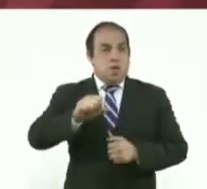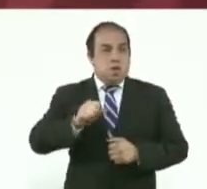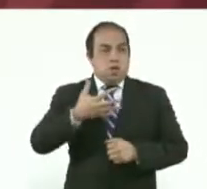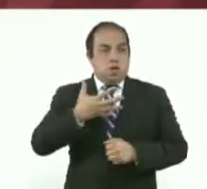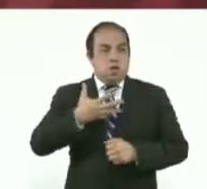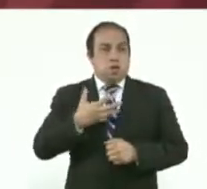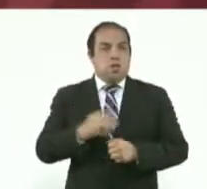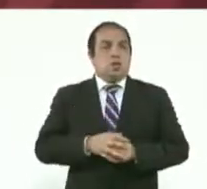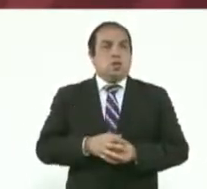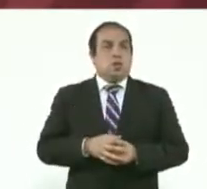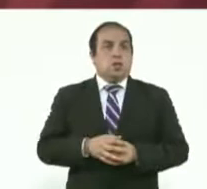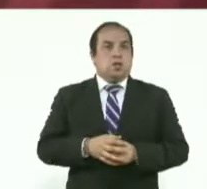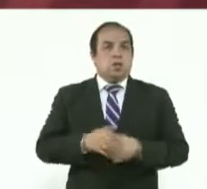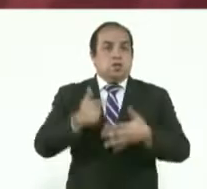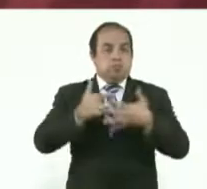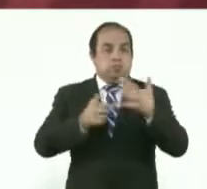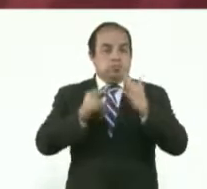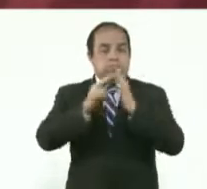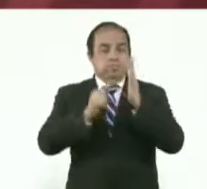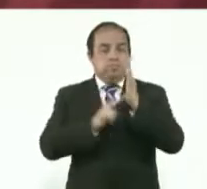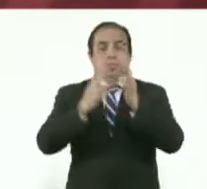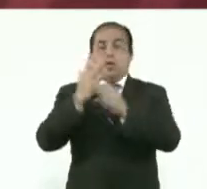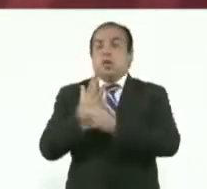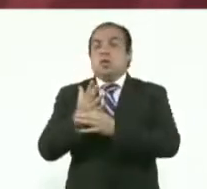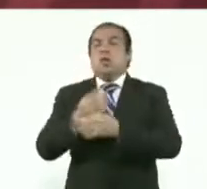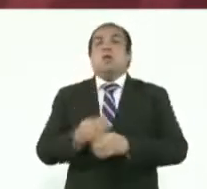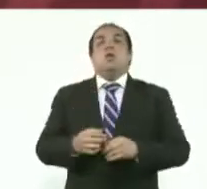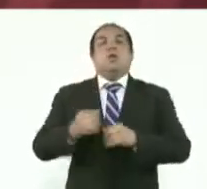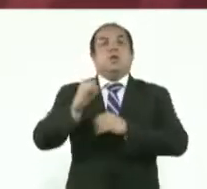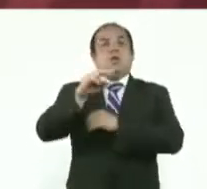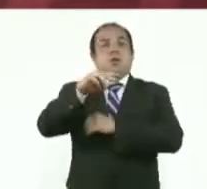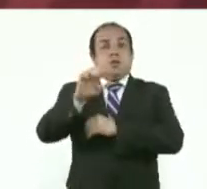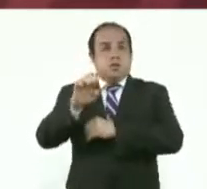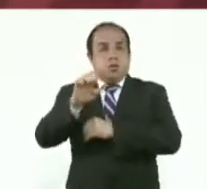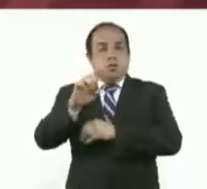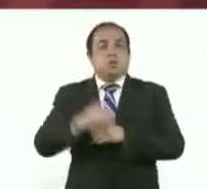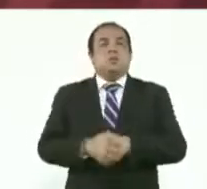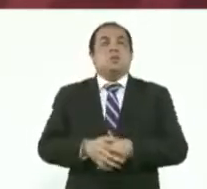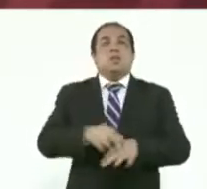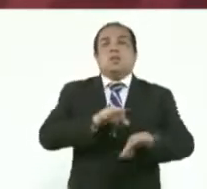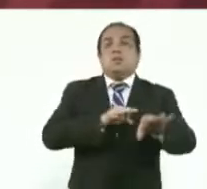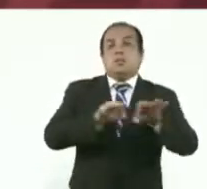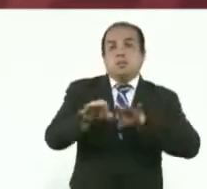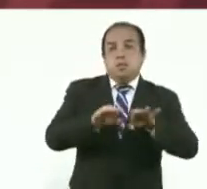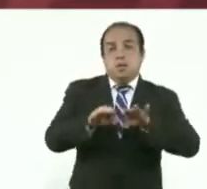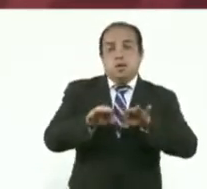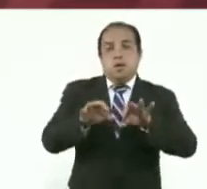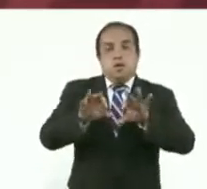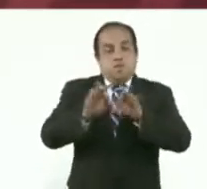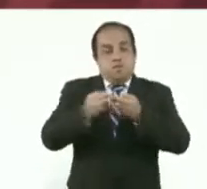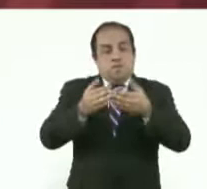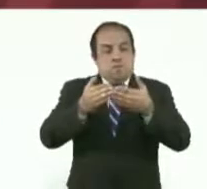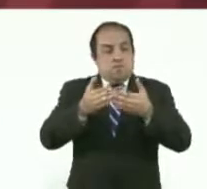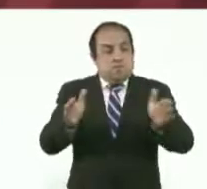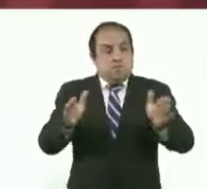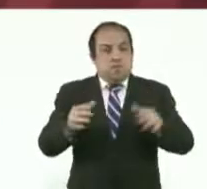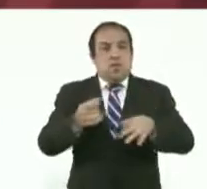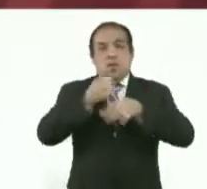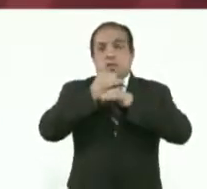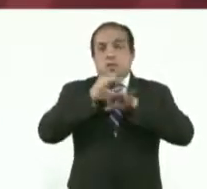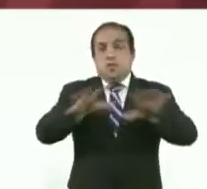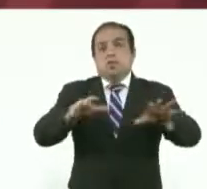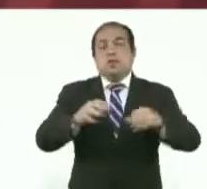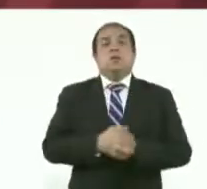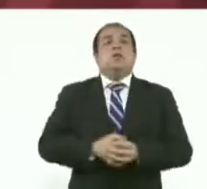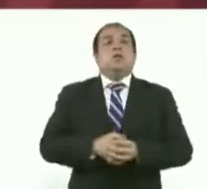planteó el Instituto Nacional Electoral, pues trabajar de manera muy abierta, promoviendo